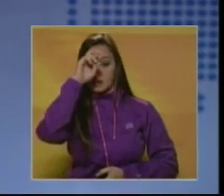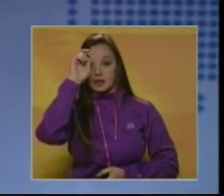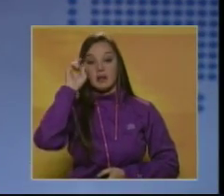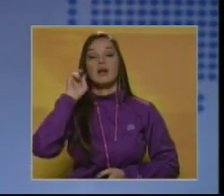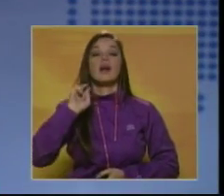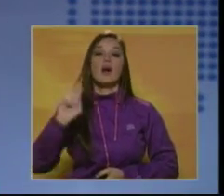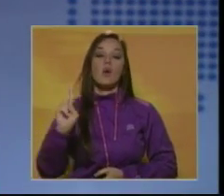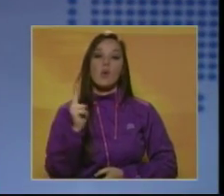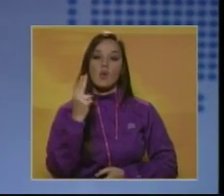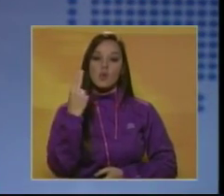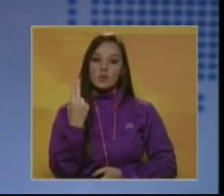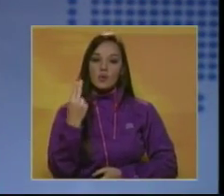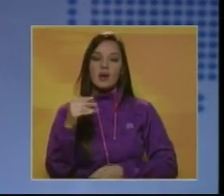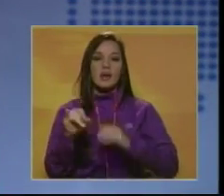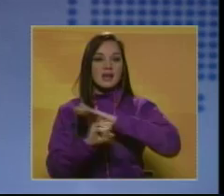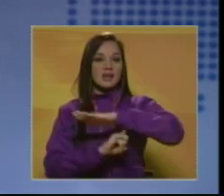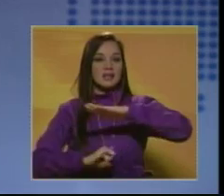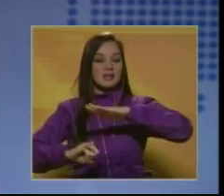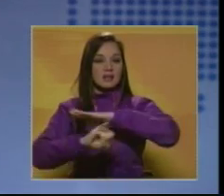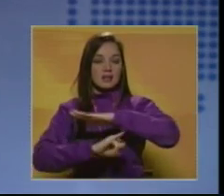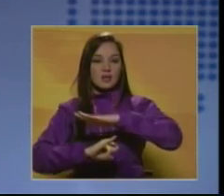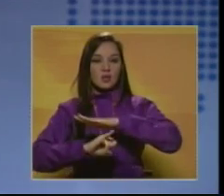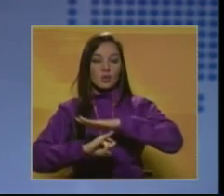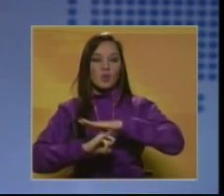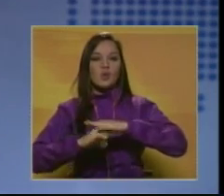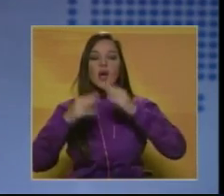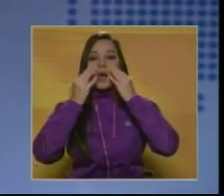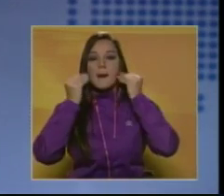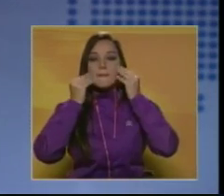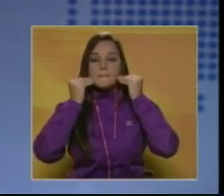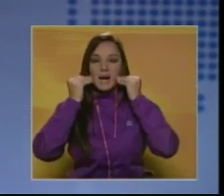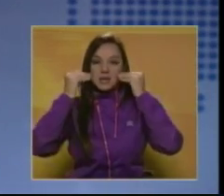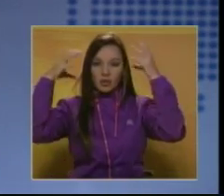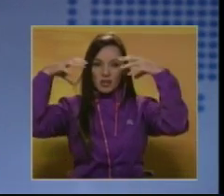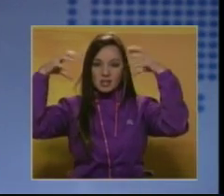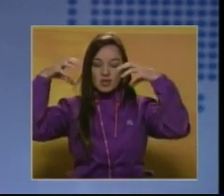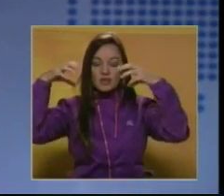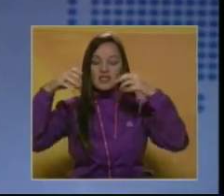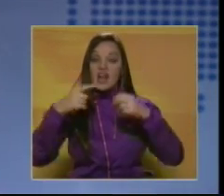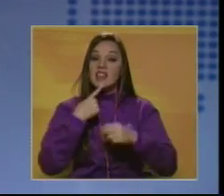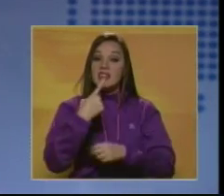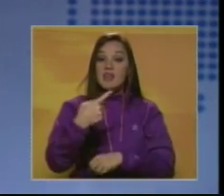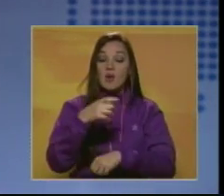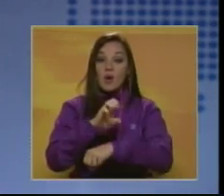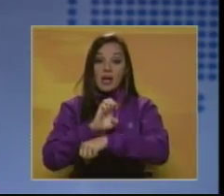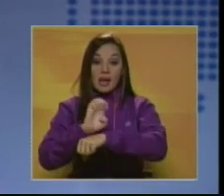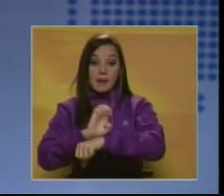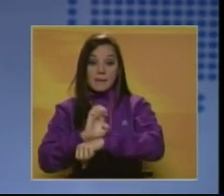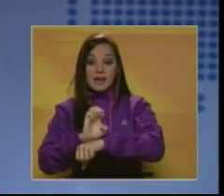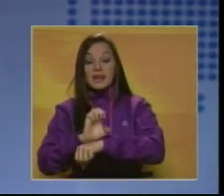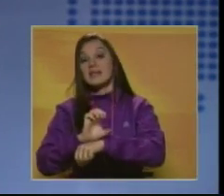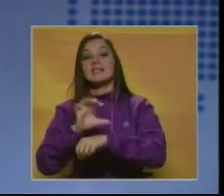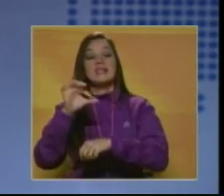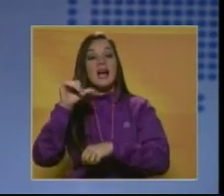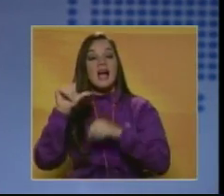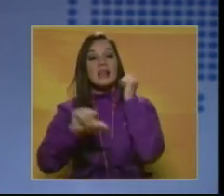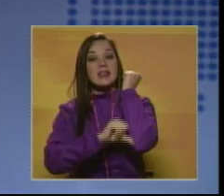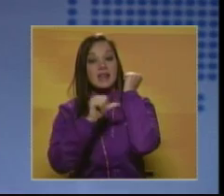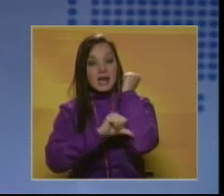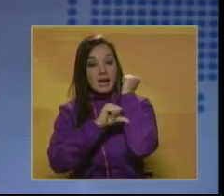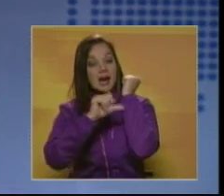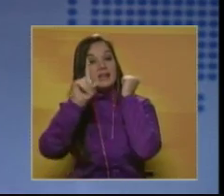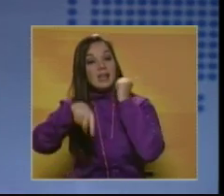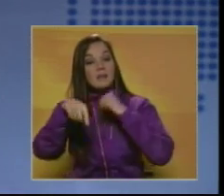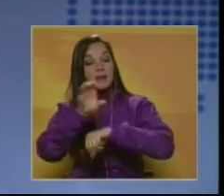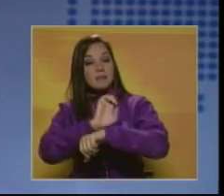En Uruguay, el Instituto Nacional de Meteorología decretó alerta naranja y amarilla por las fuertes lluvias en 11 departamentos del país y